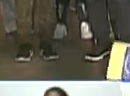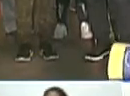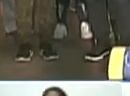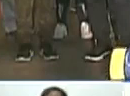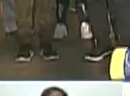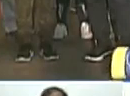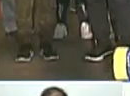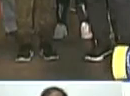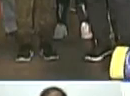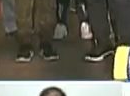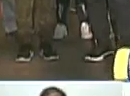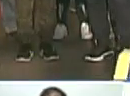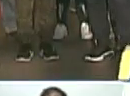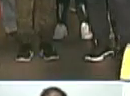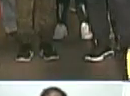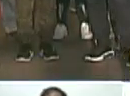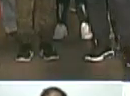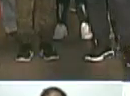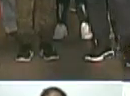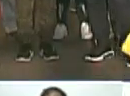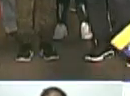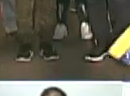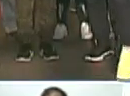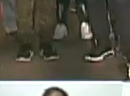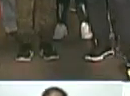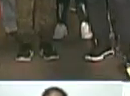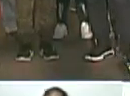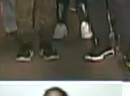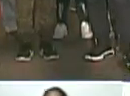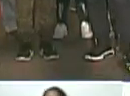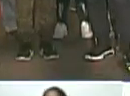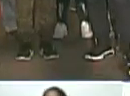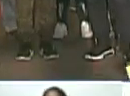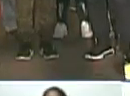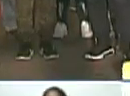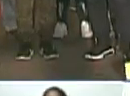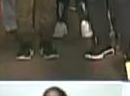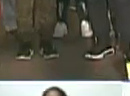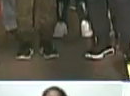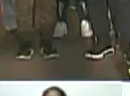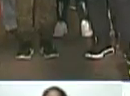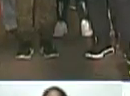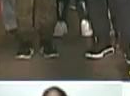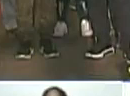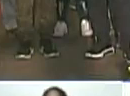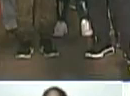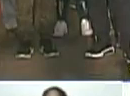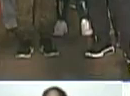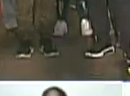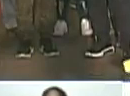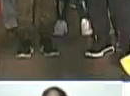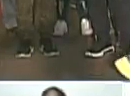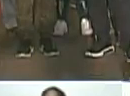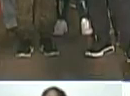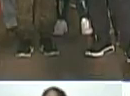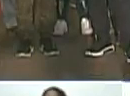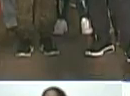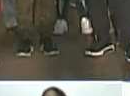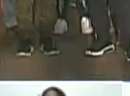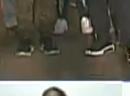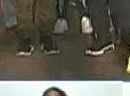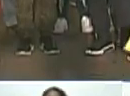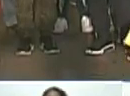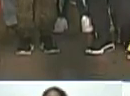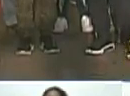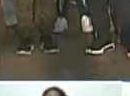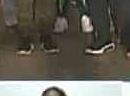Entonces tienes que ponerte en el centro de cómo multiplicar para Venezuela y para el mundo los grandes logros de